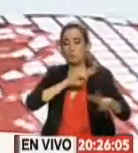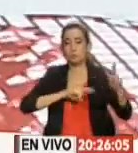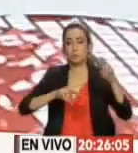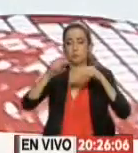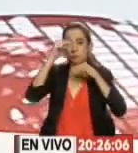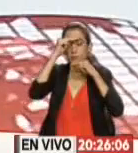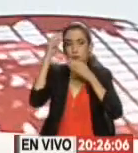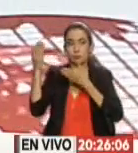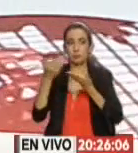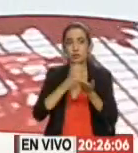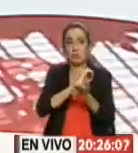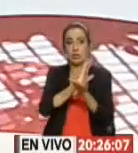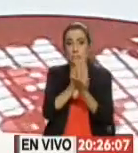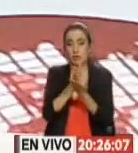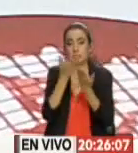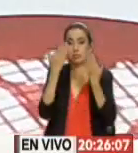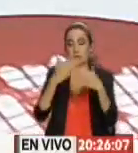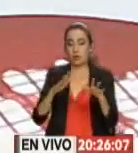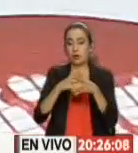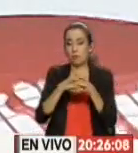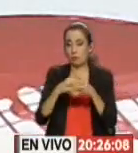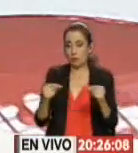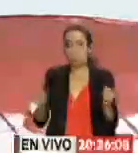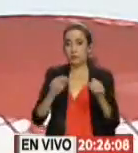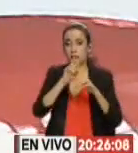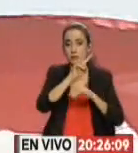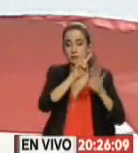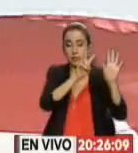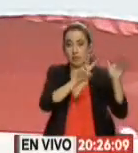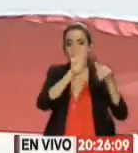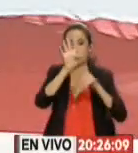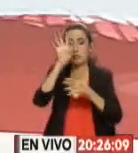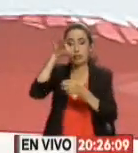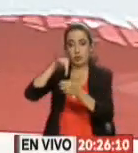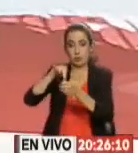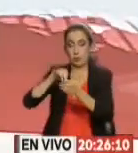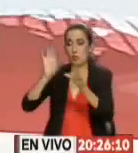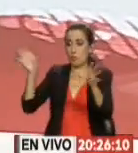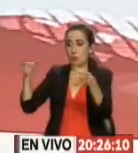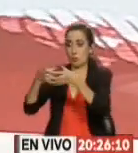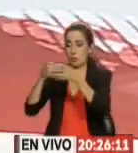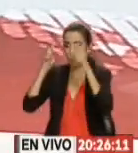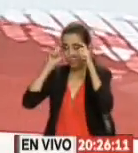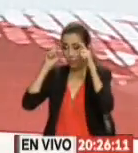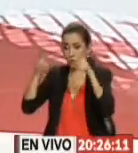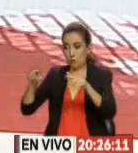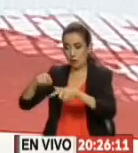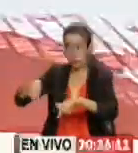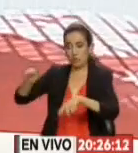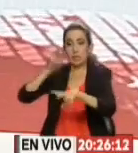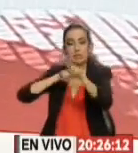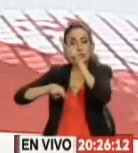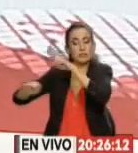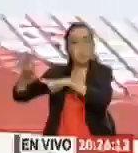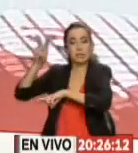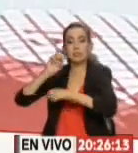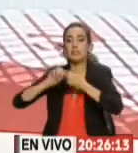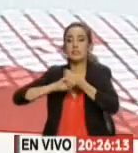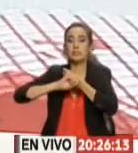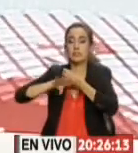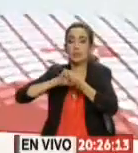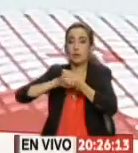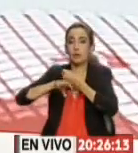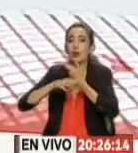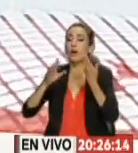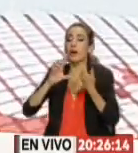La Asamblea Nacional resolvió con 74 votos a favor que la Comisión de Fiscalización sea la que analice la publicación del portal